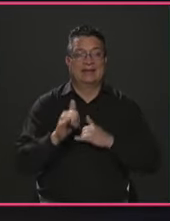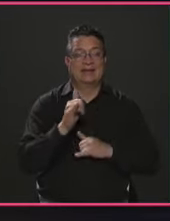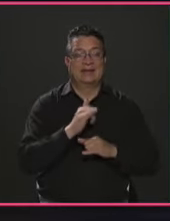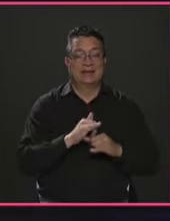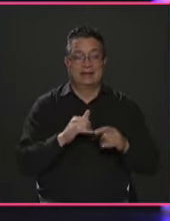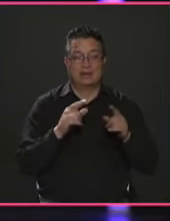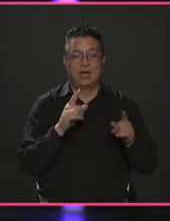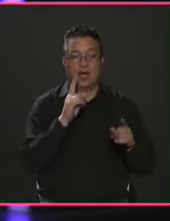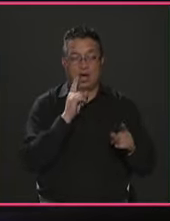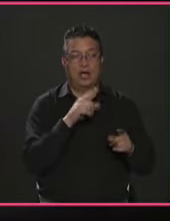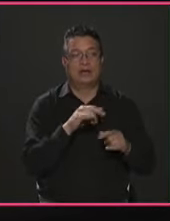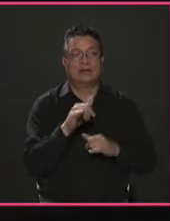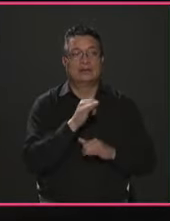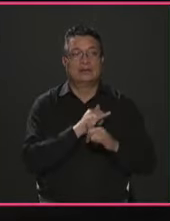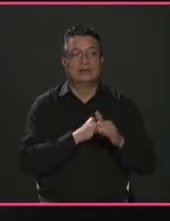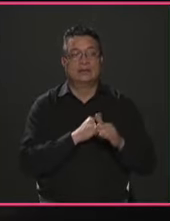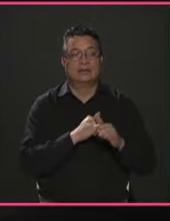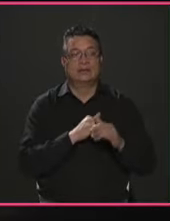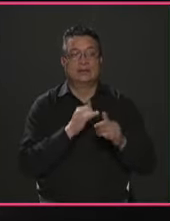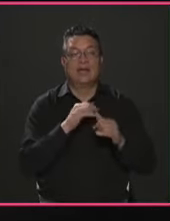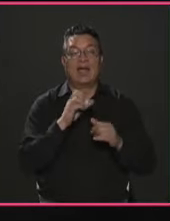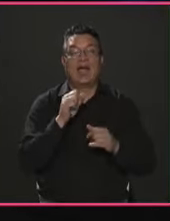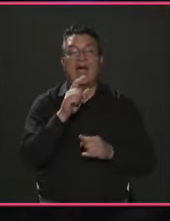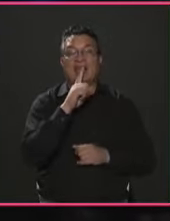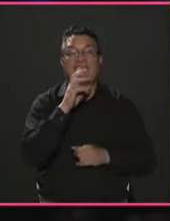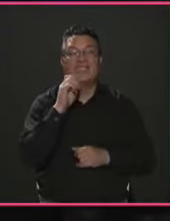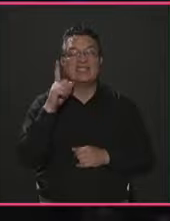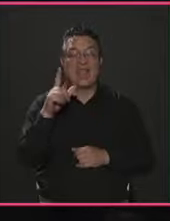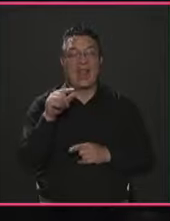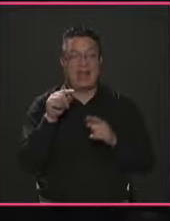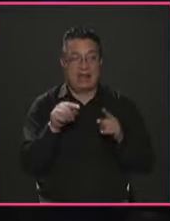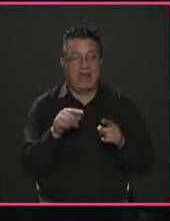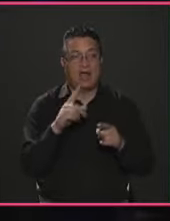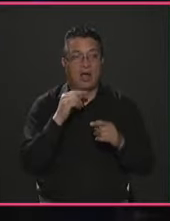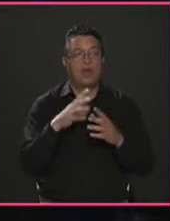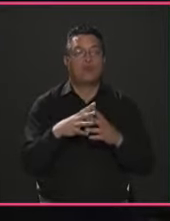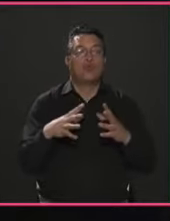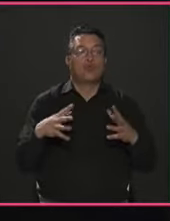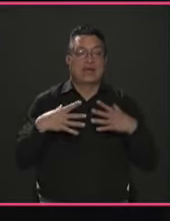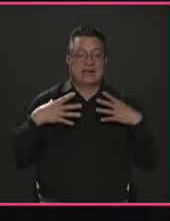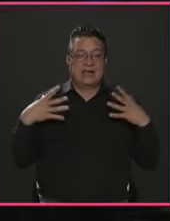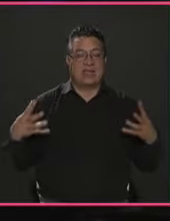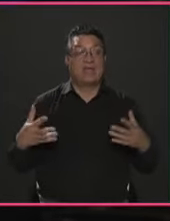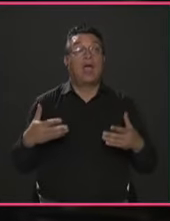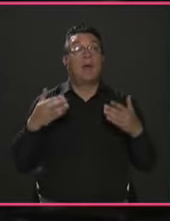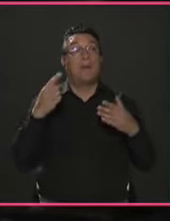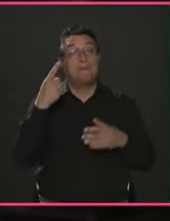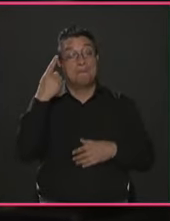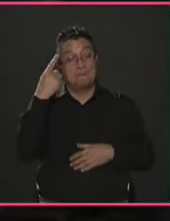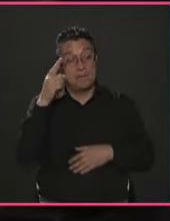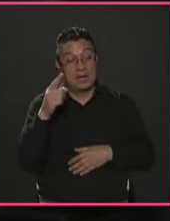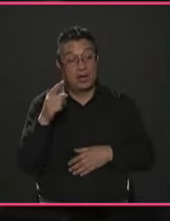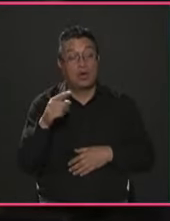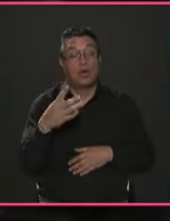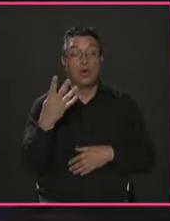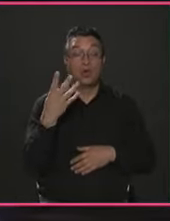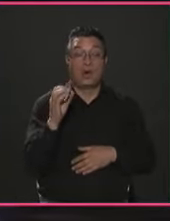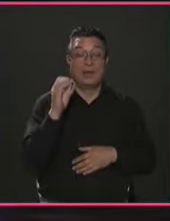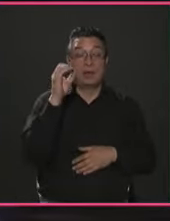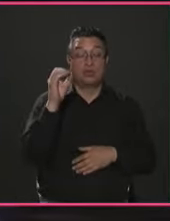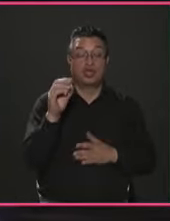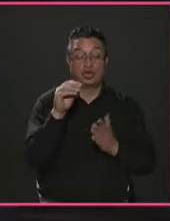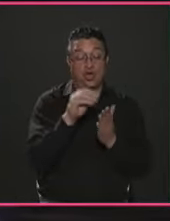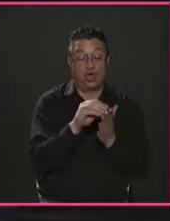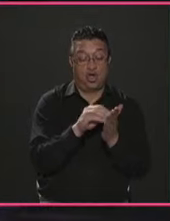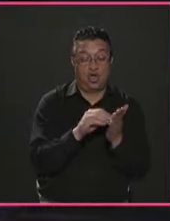generativa internet artificial generativa que va a ser muy grande pero el 40% de los